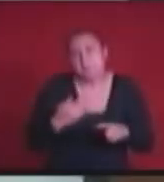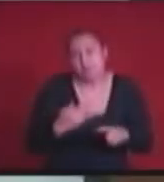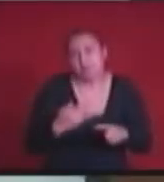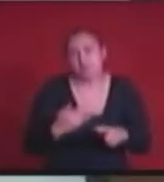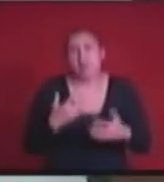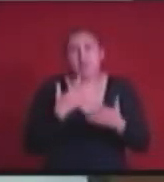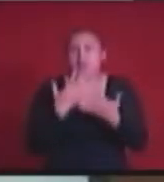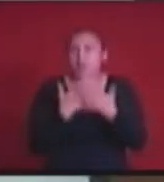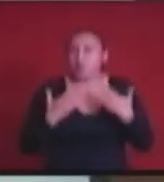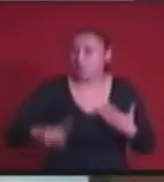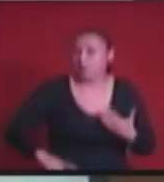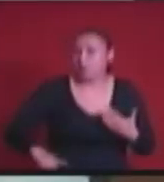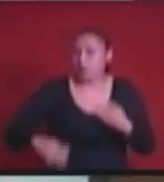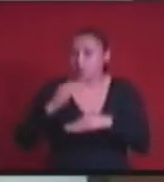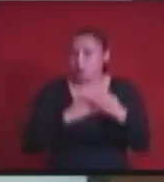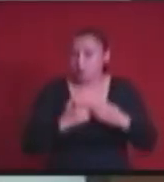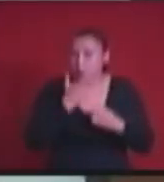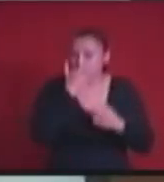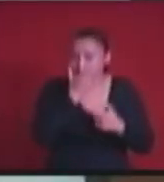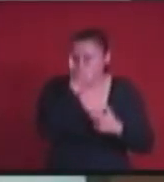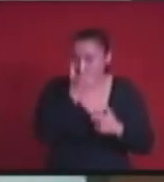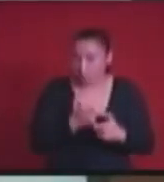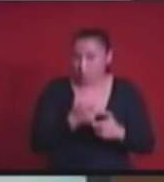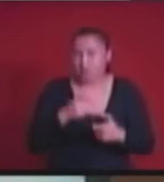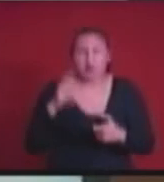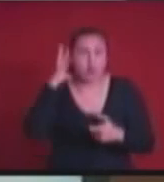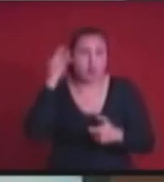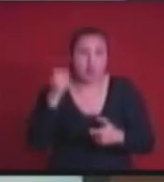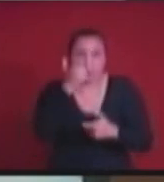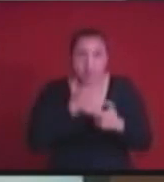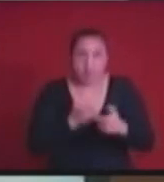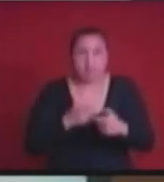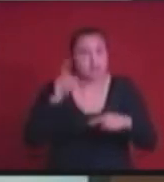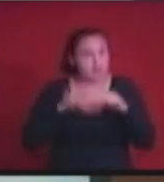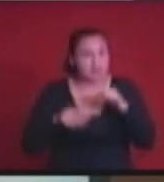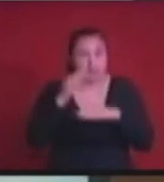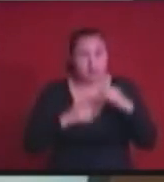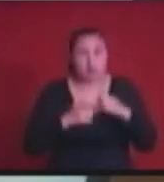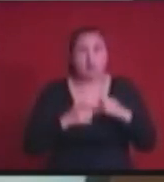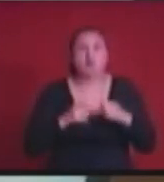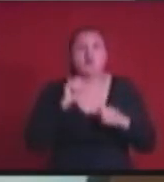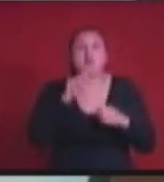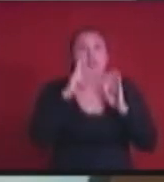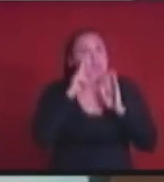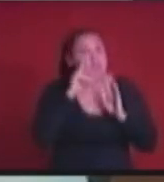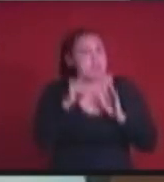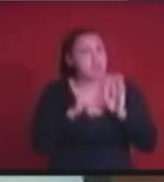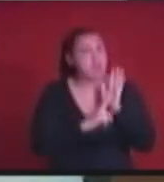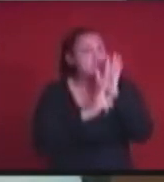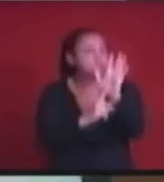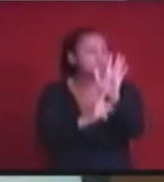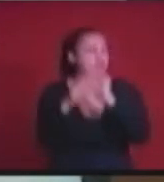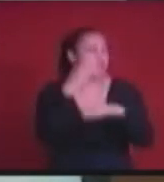Voy a hacer público el monto real de la deuda para que los colimenses, por primera vez en la historia, sepan el monto real, que según especialistas